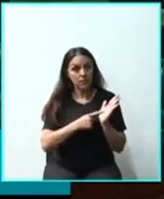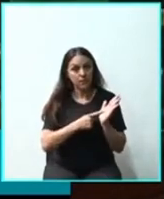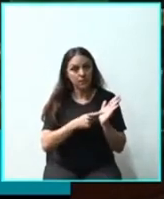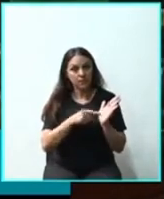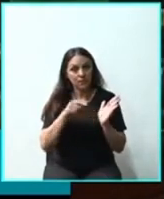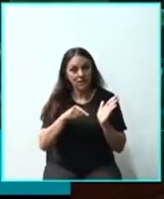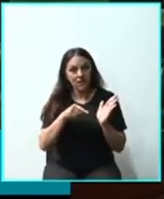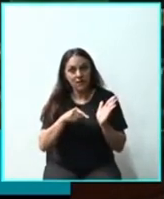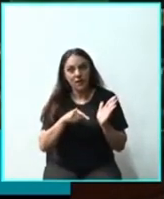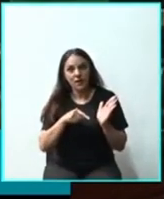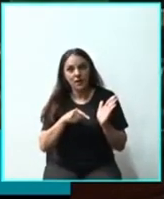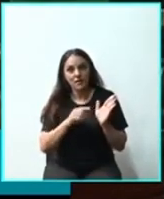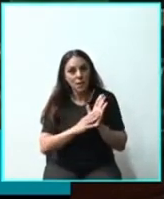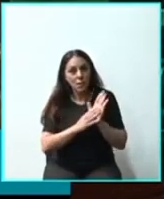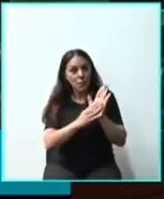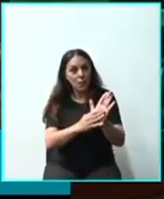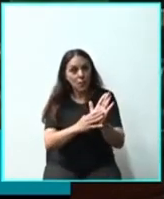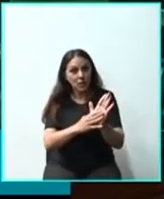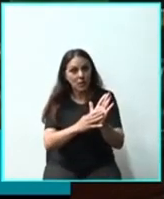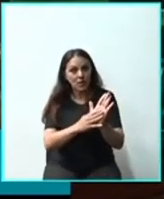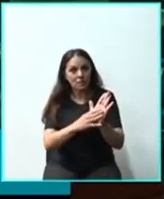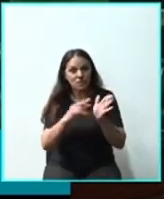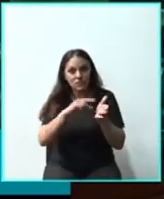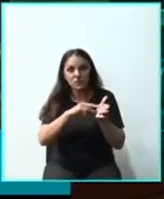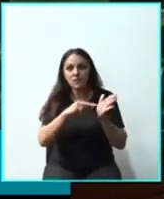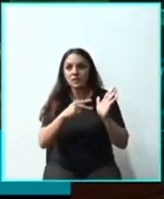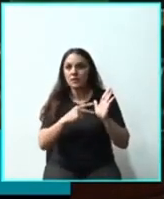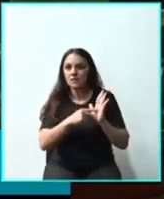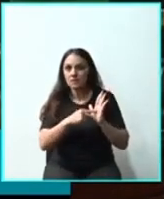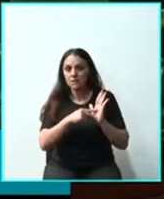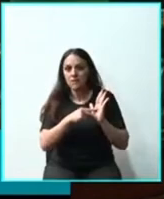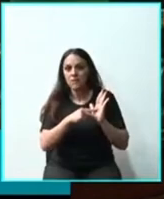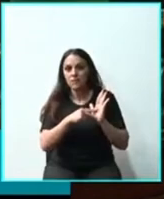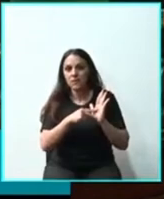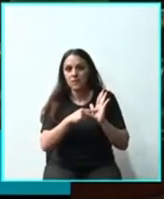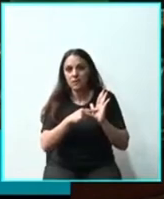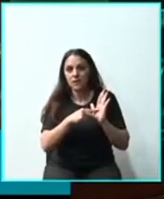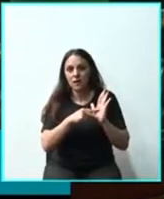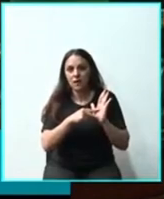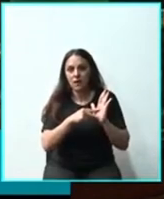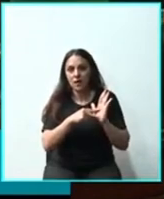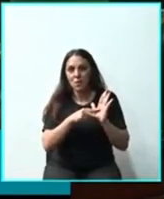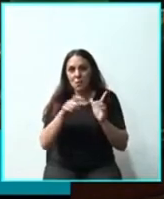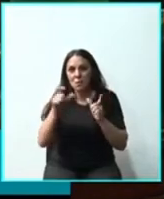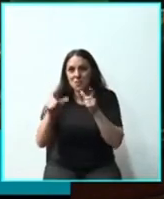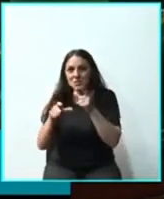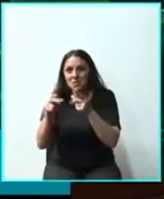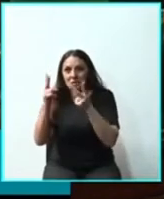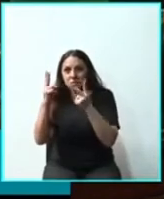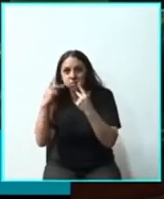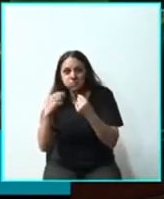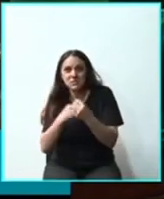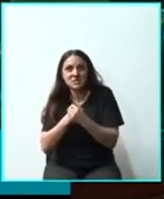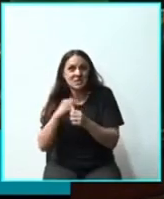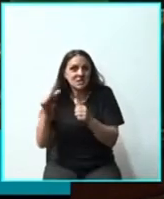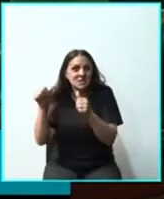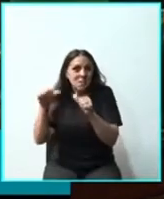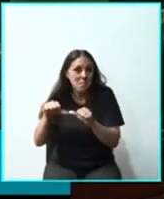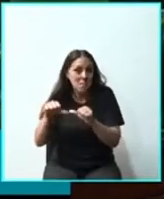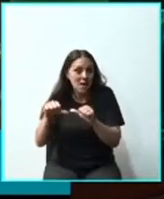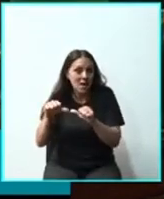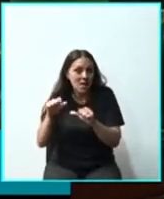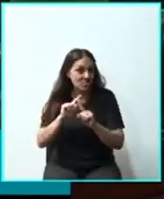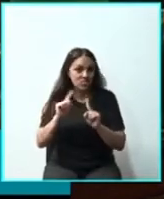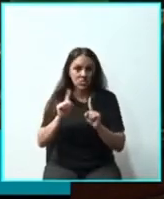intervención en la medida de prueba no significa una práctica humillante ni degradante o contraria a principios de